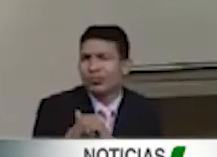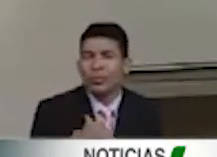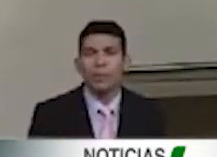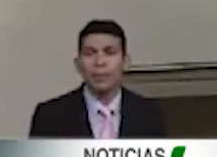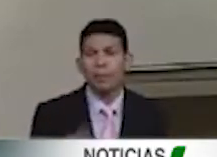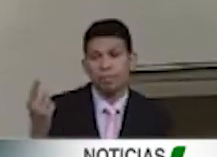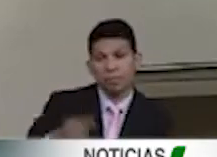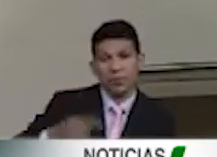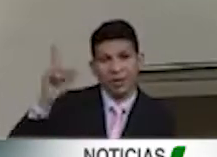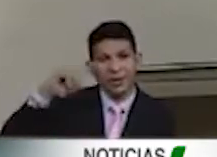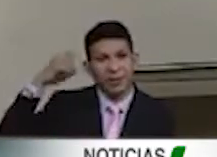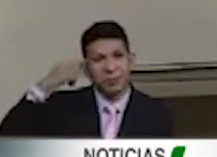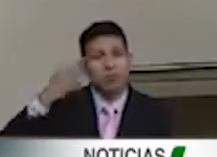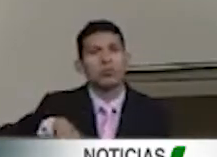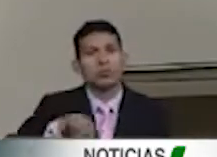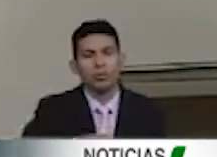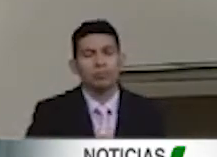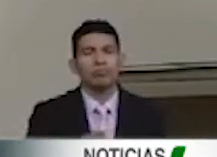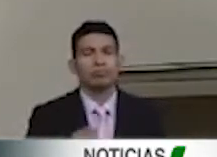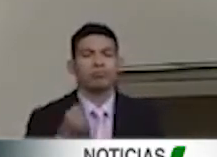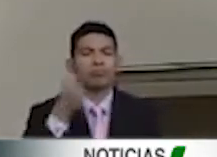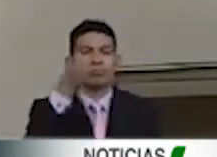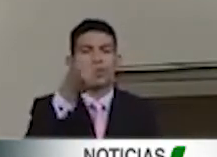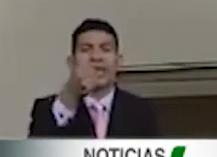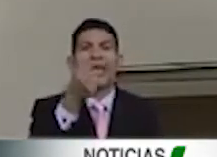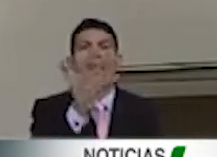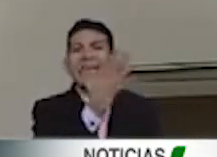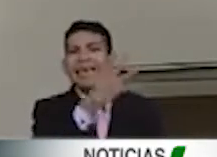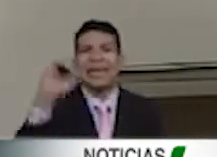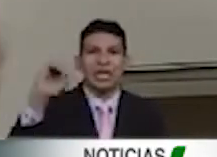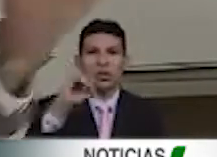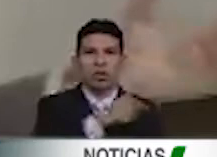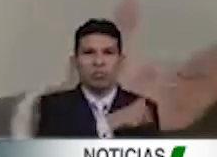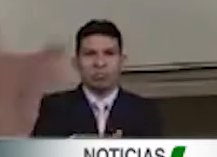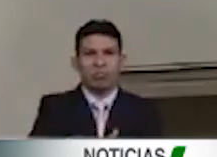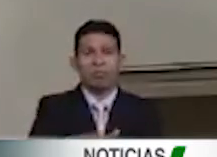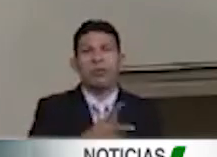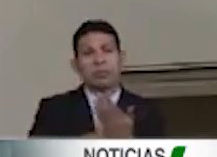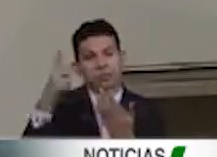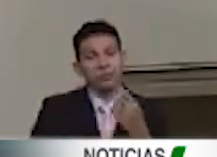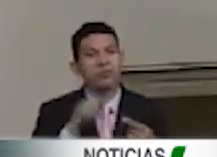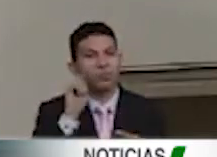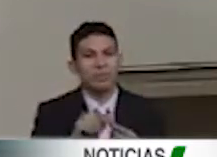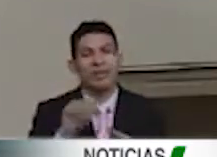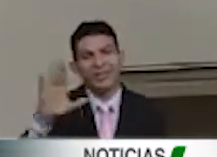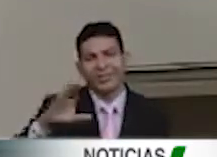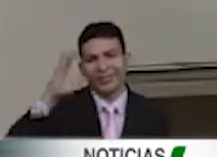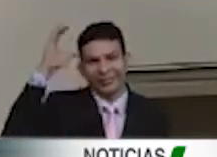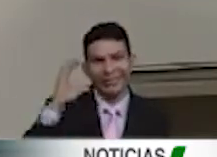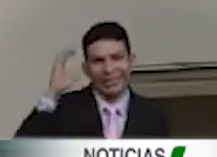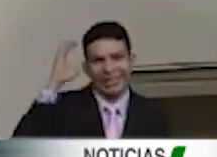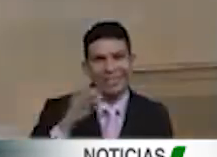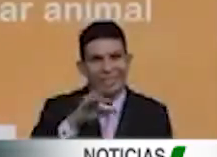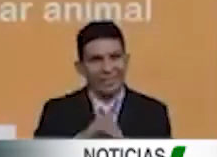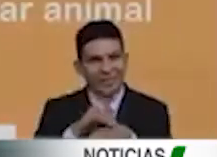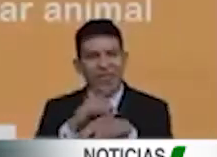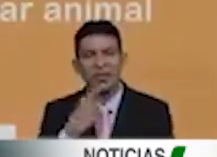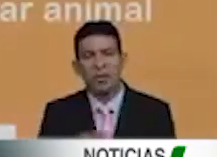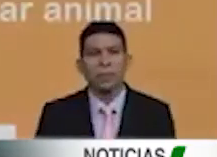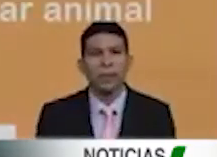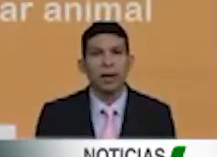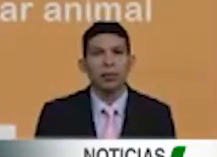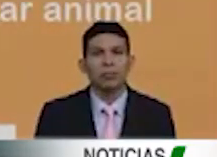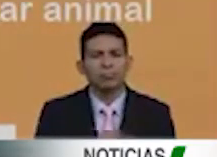gobernadora, hemos colocado 500 millones de pesos para esos proyectos, como lo dijo la doctora Claudia Viviana. Aquellos proyectos que